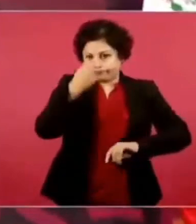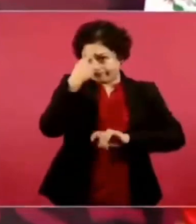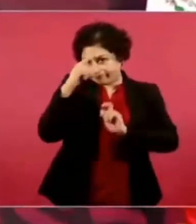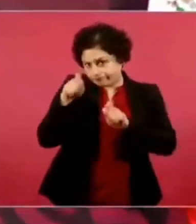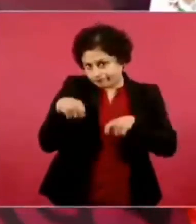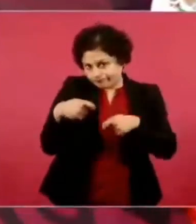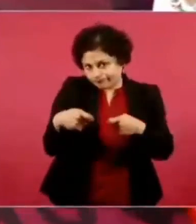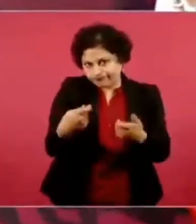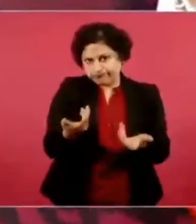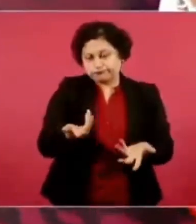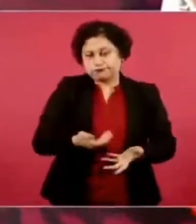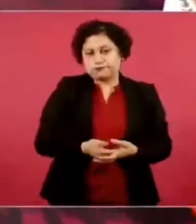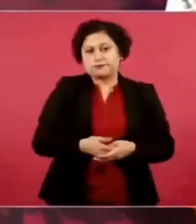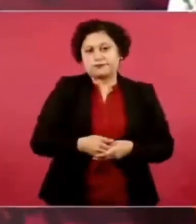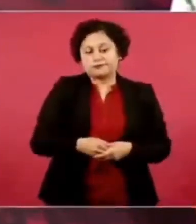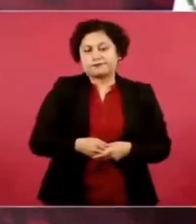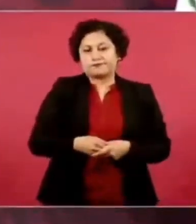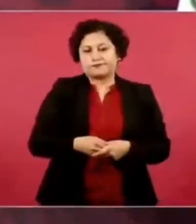No